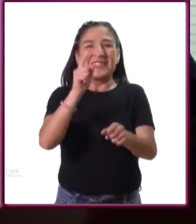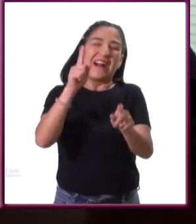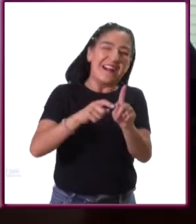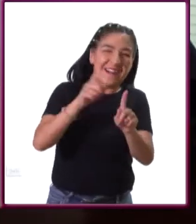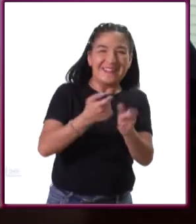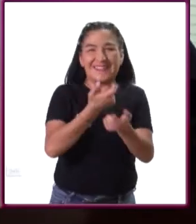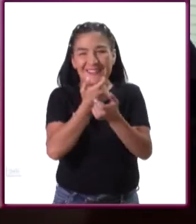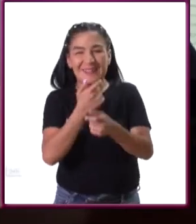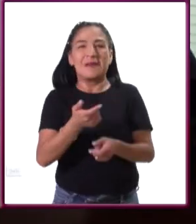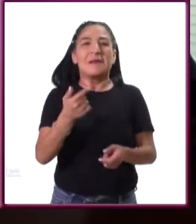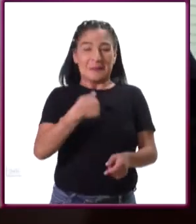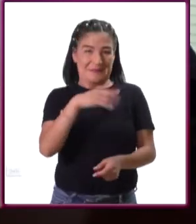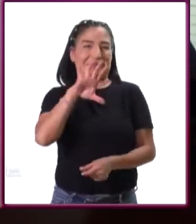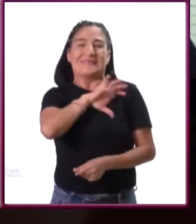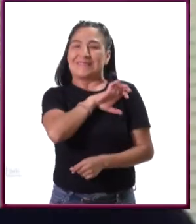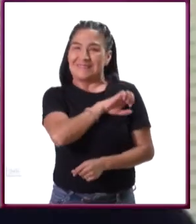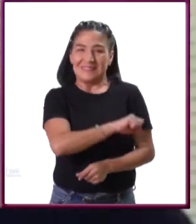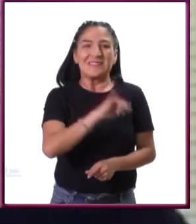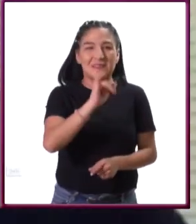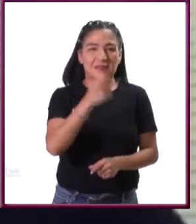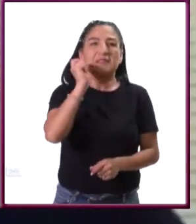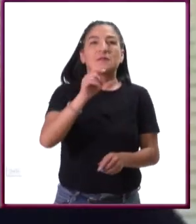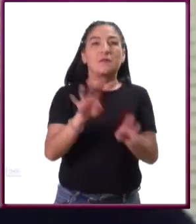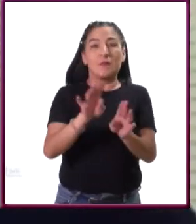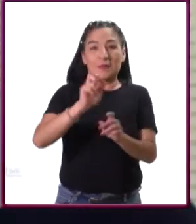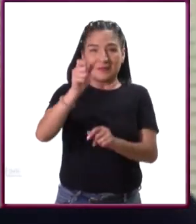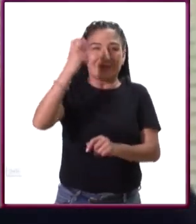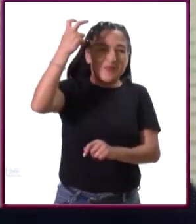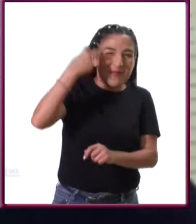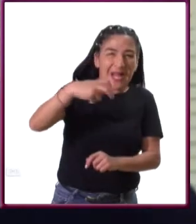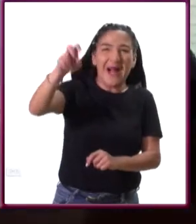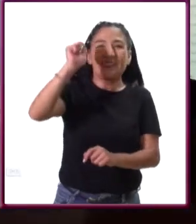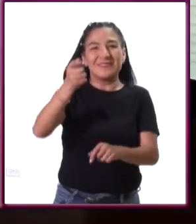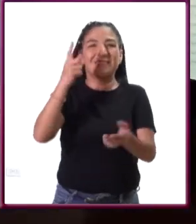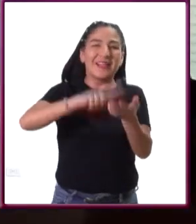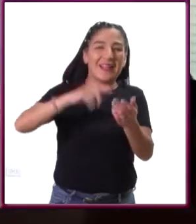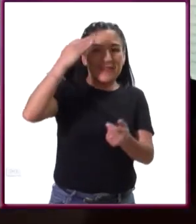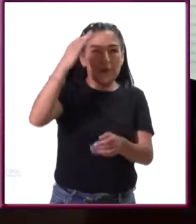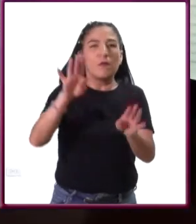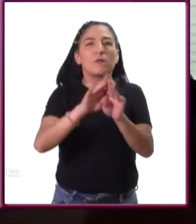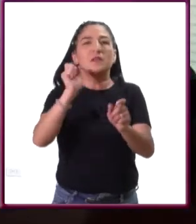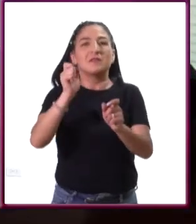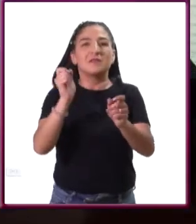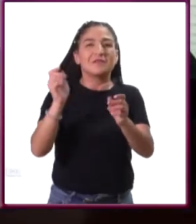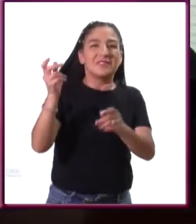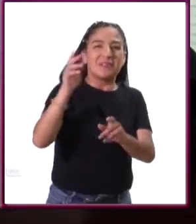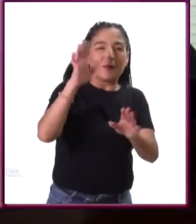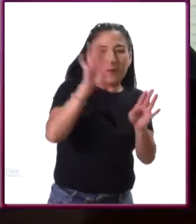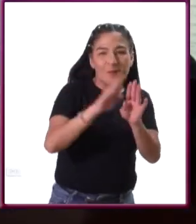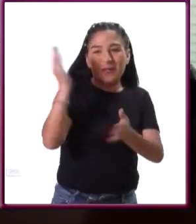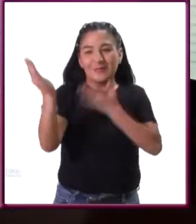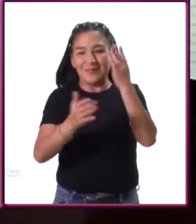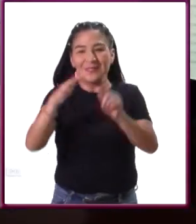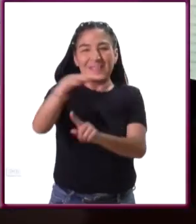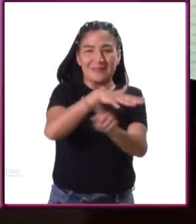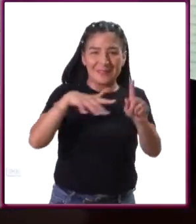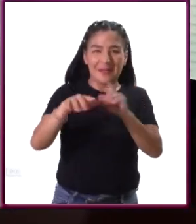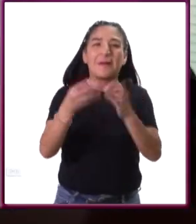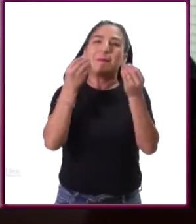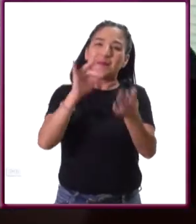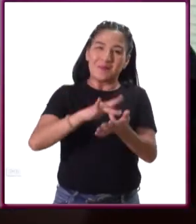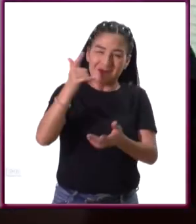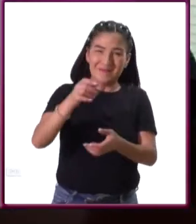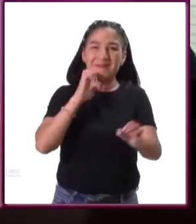es el papel del viaje en el tiempo, sino también el análisis social. Ay, pues muchísimas gracias por esta entrevista y por todas